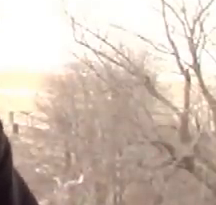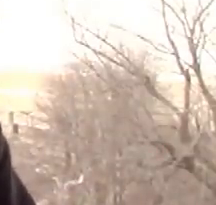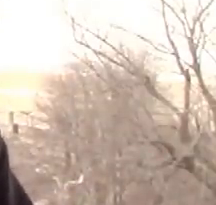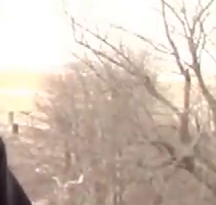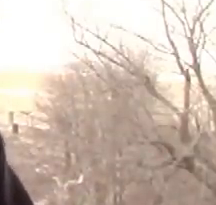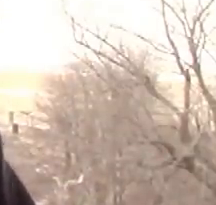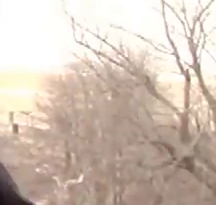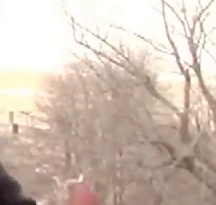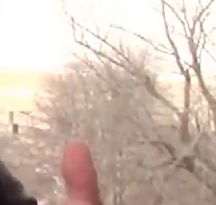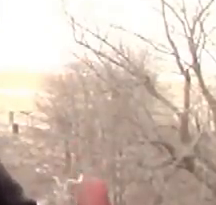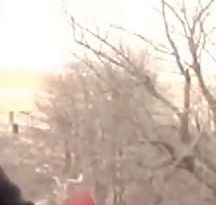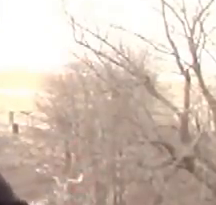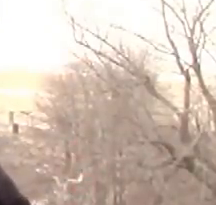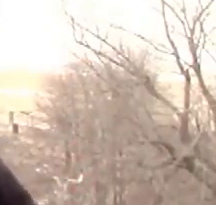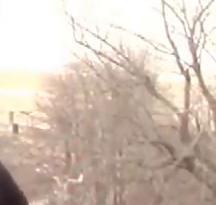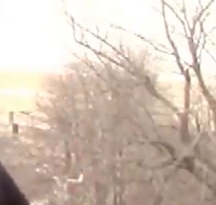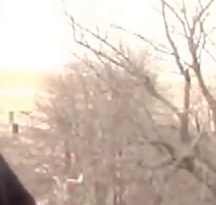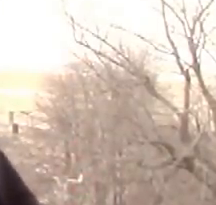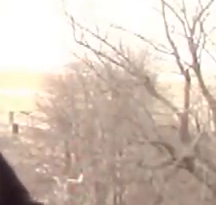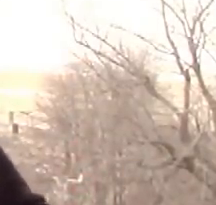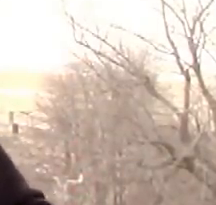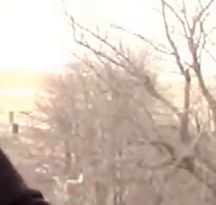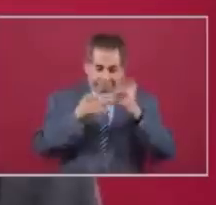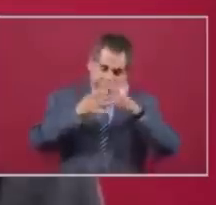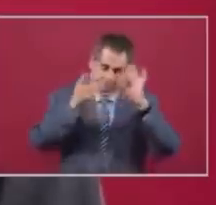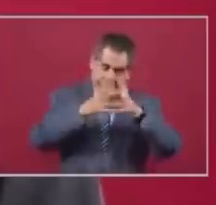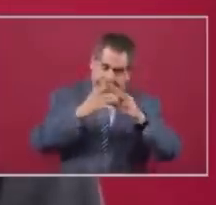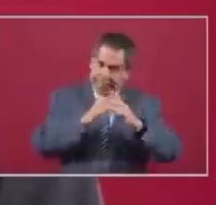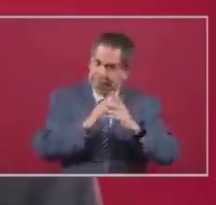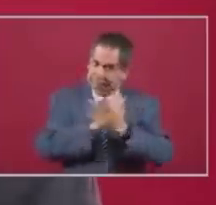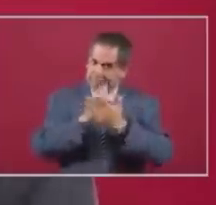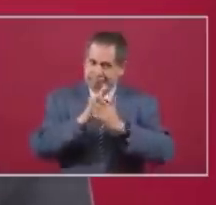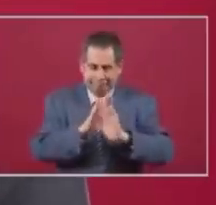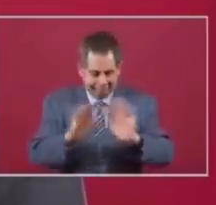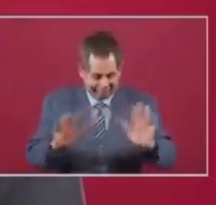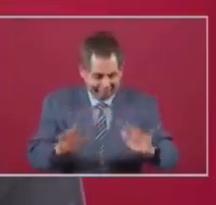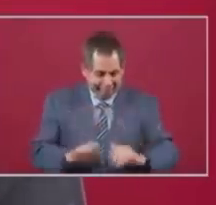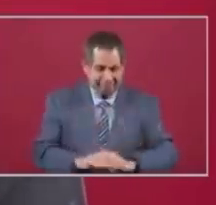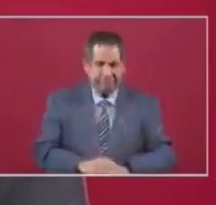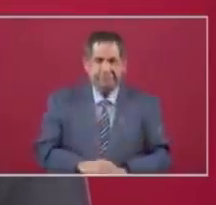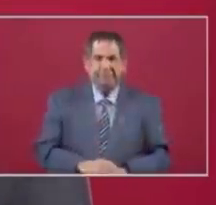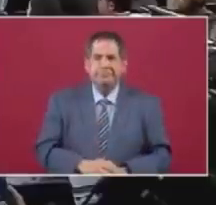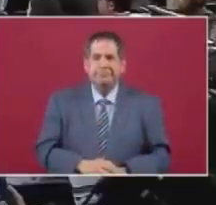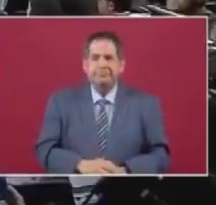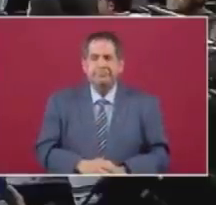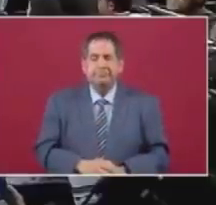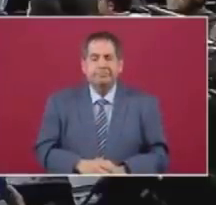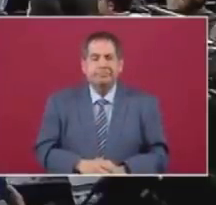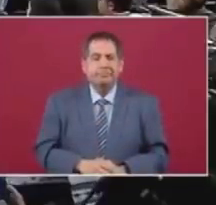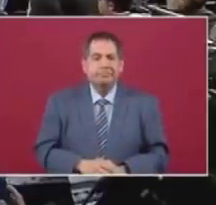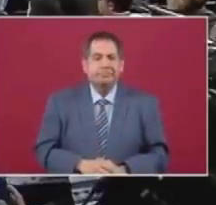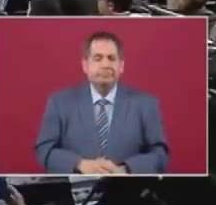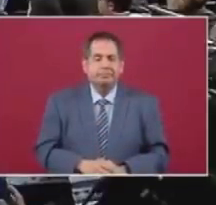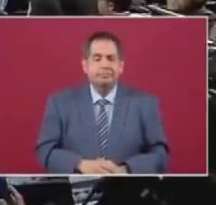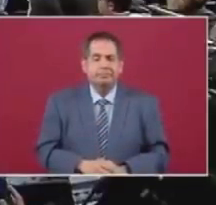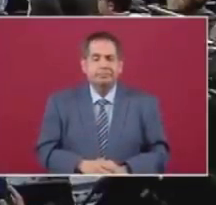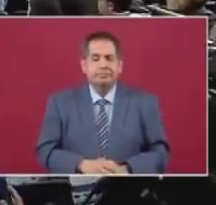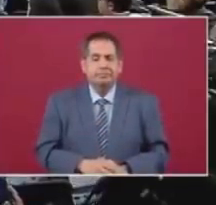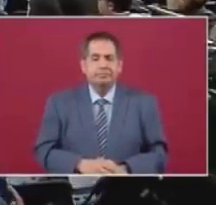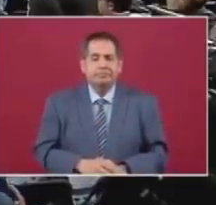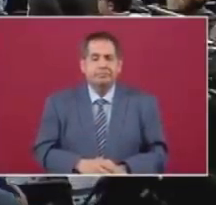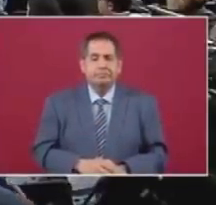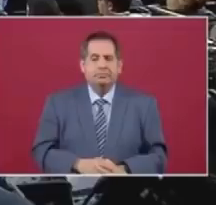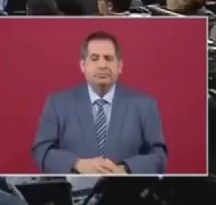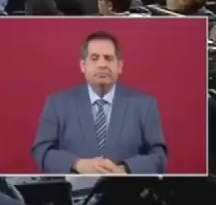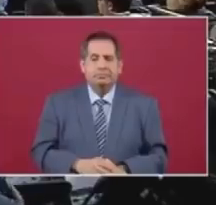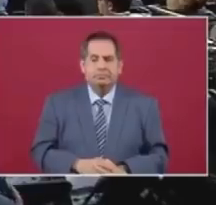cuestionarnos como periodistas. Vea y escuche. De la protesta de la Cancillería, el comunicado que ya llega a